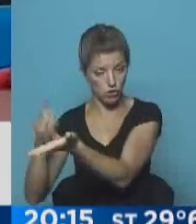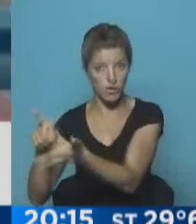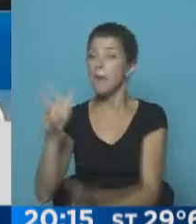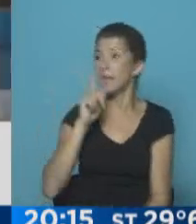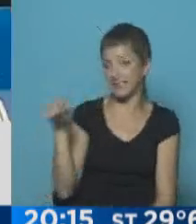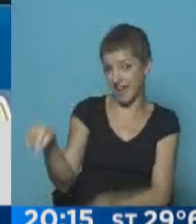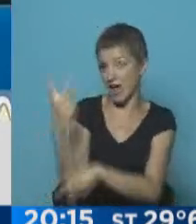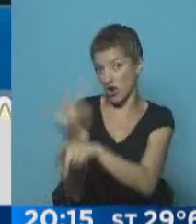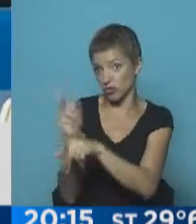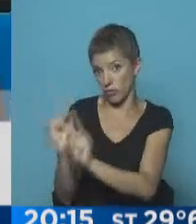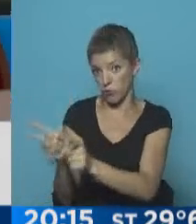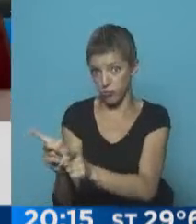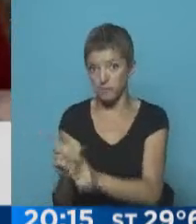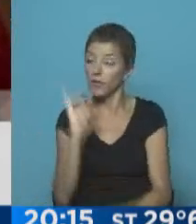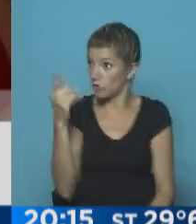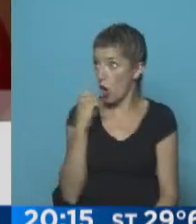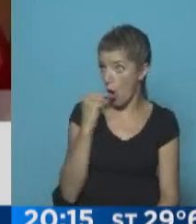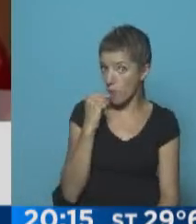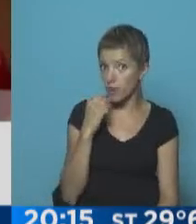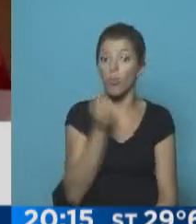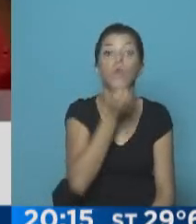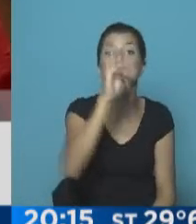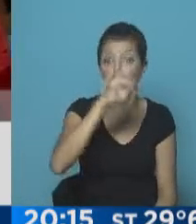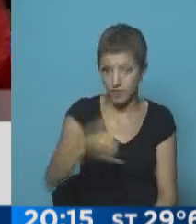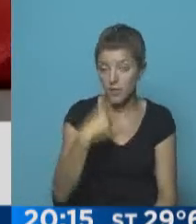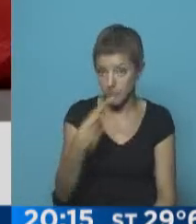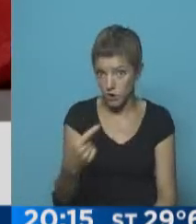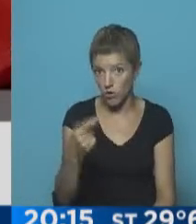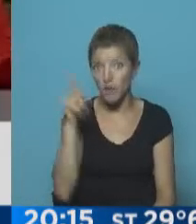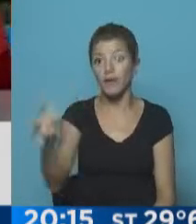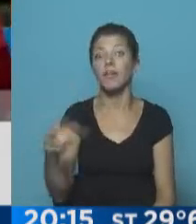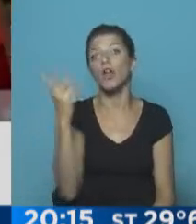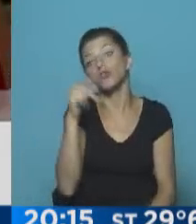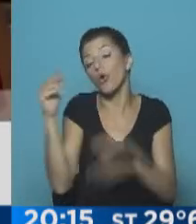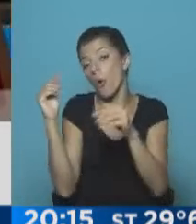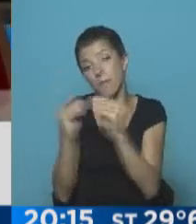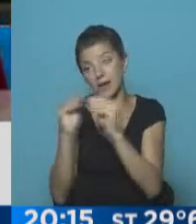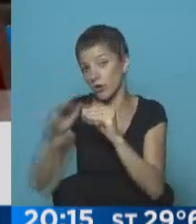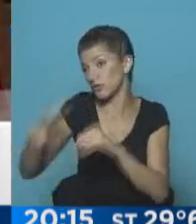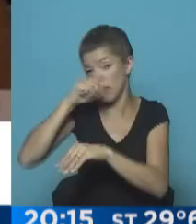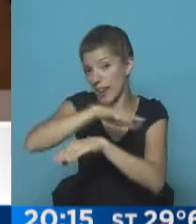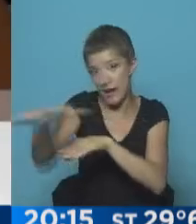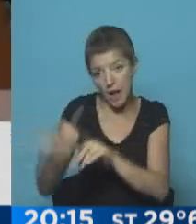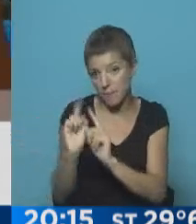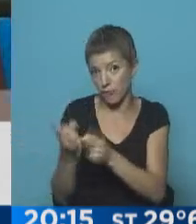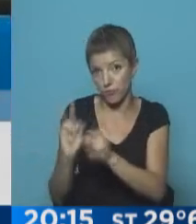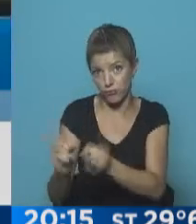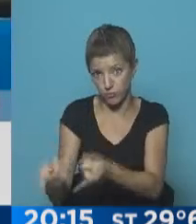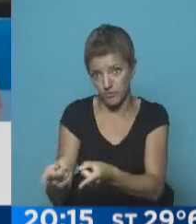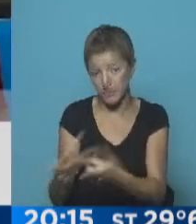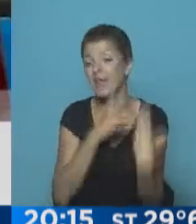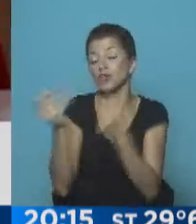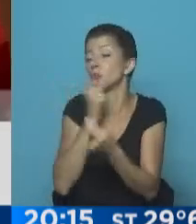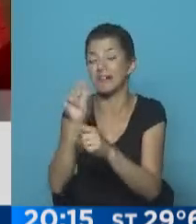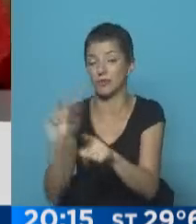cómplices en el lugar. Claro, él dijo, en la declaración que él prestó, dijo que sus cómplices estaban detrás de él, que quedaron en el campo, que lo fueron a rescatar si no se iban a morir. Y